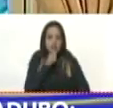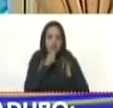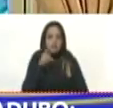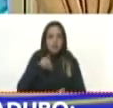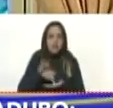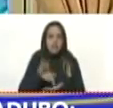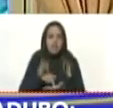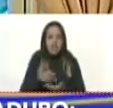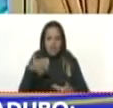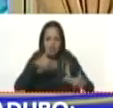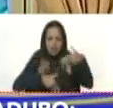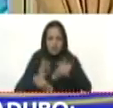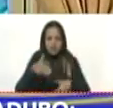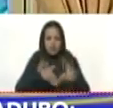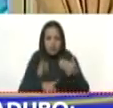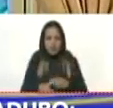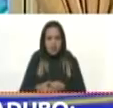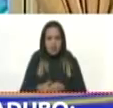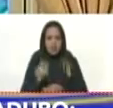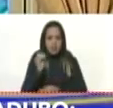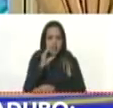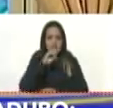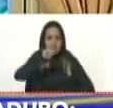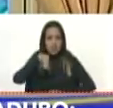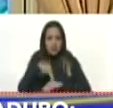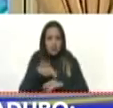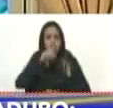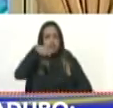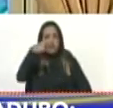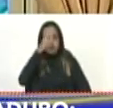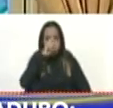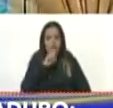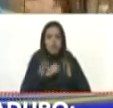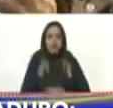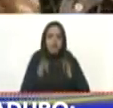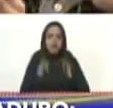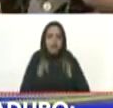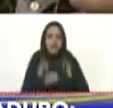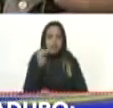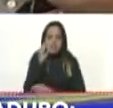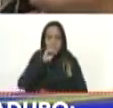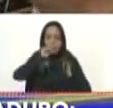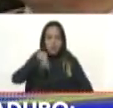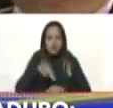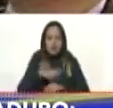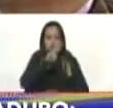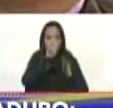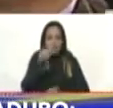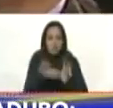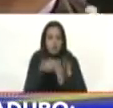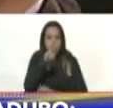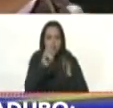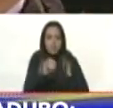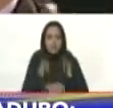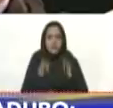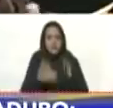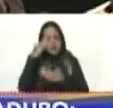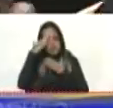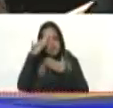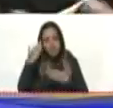las elecciones del Parlamento Nacional el próximo año, las elecciones de la Asamblea Nacional 2020. Saludo